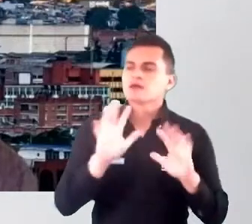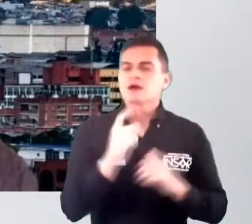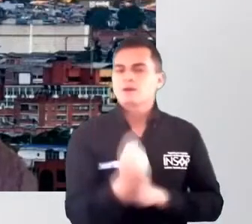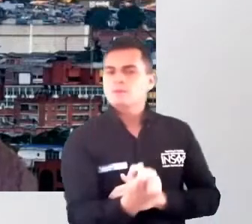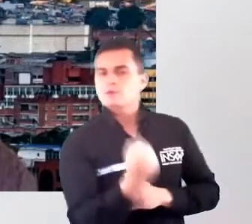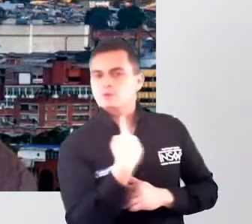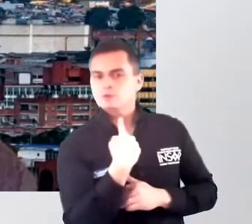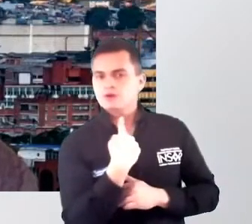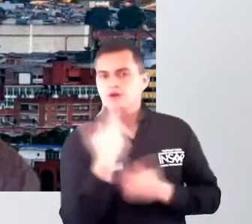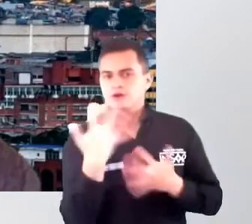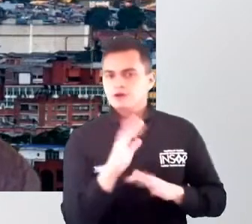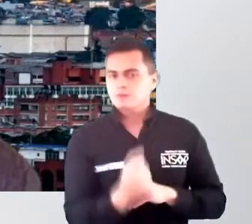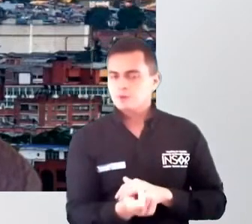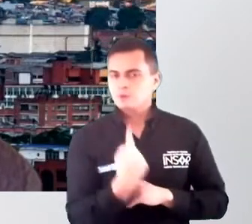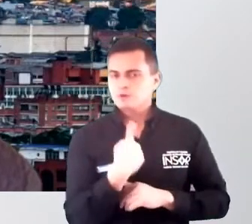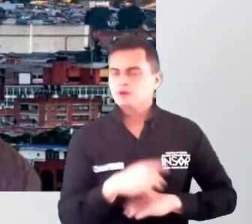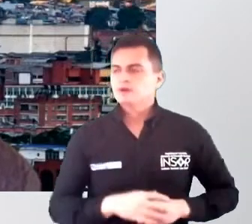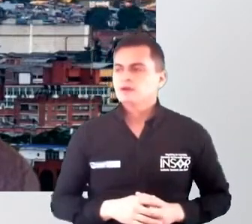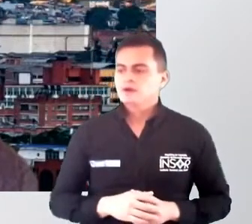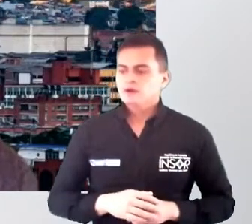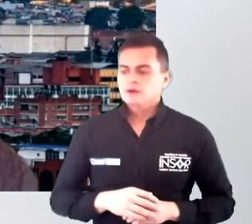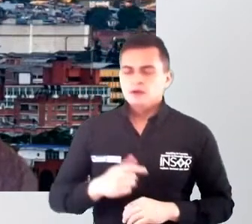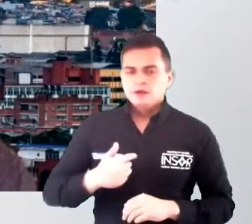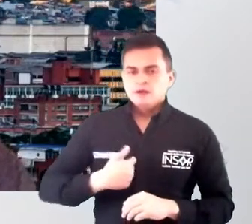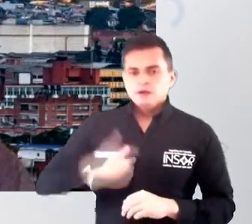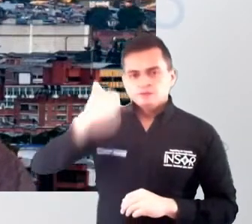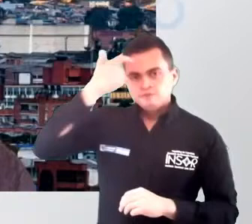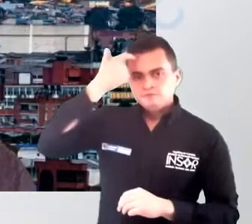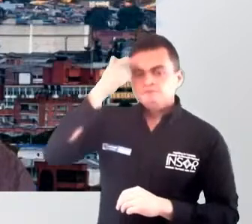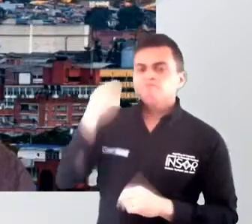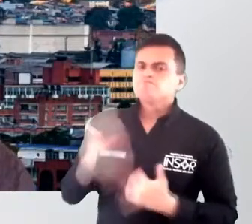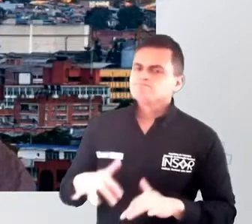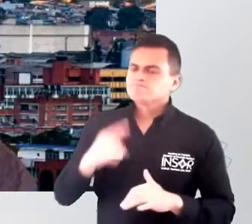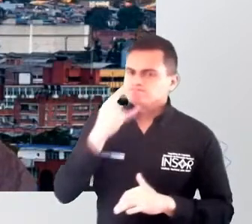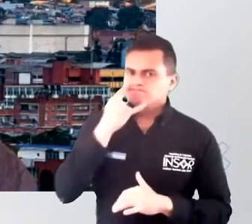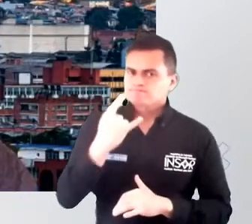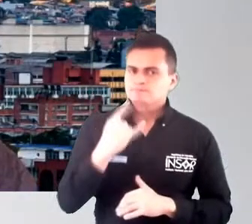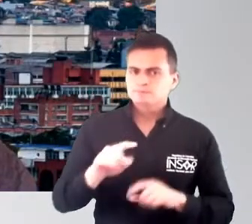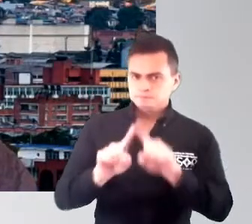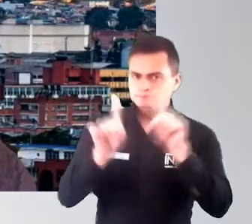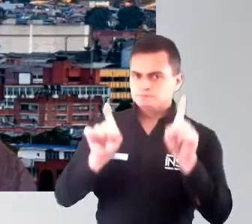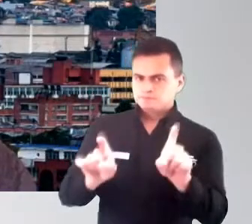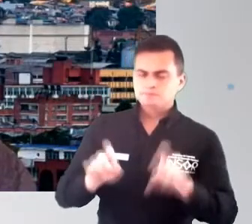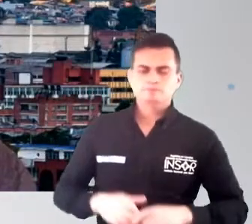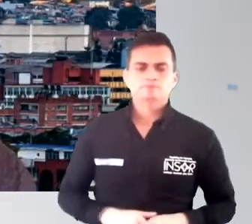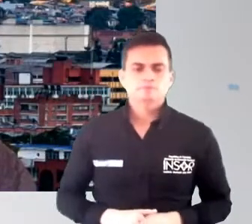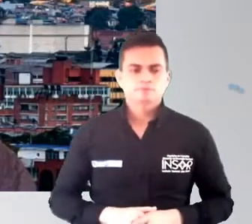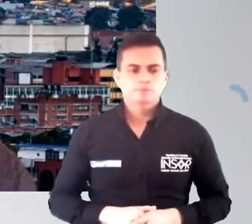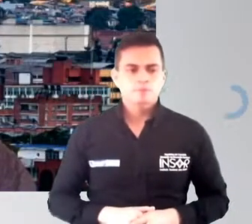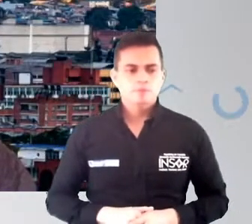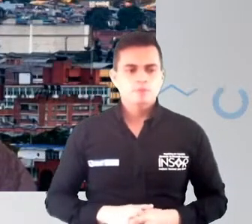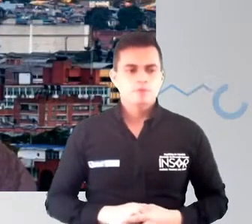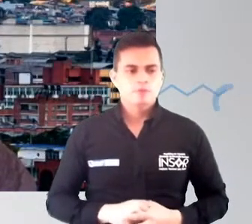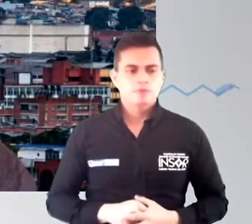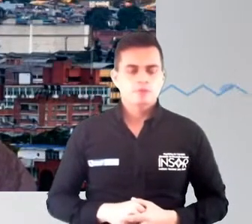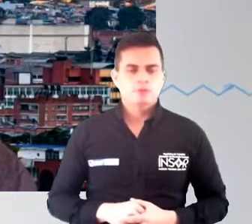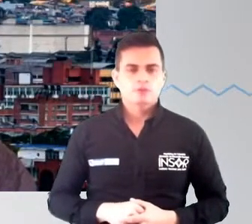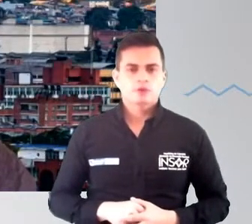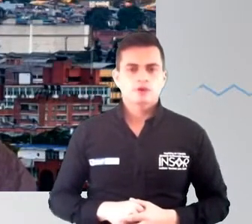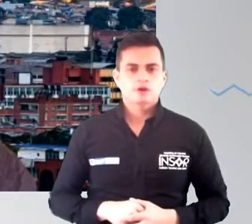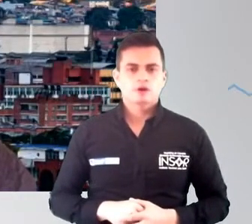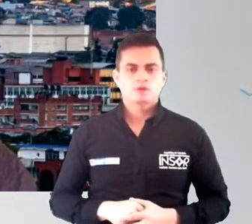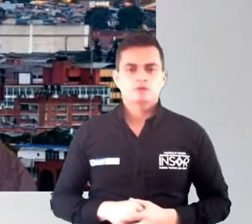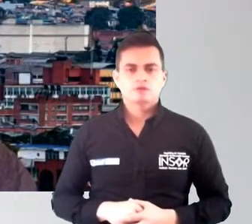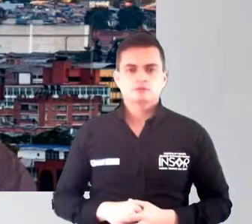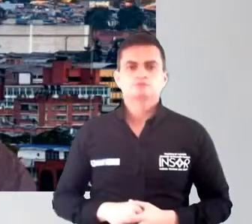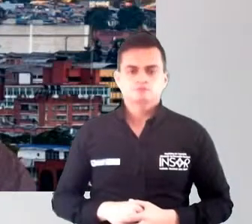y que yo creo que es muy interesante. Dice, ¿cómo identificar cuál es el apalancamiento que